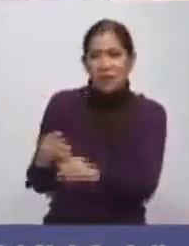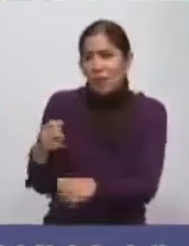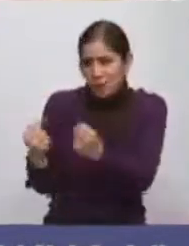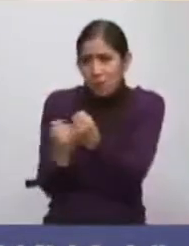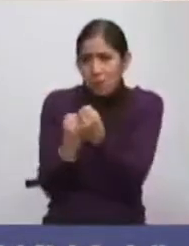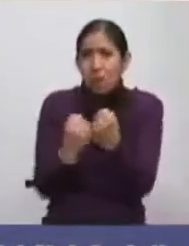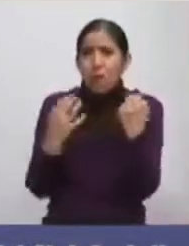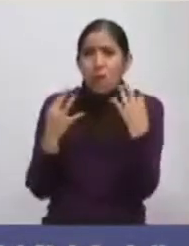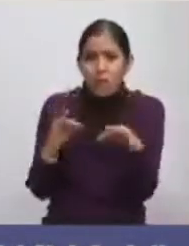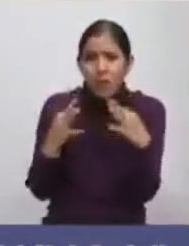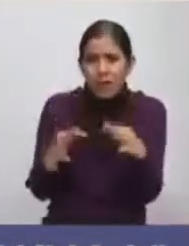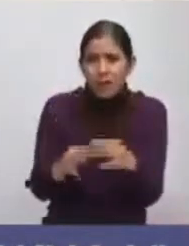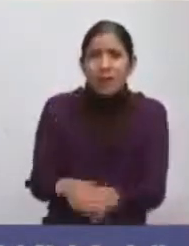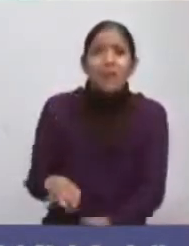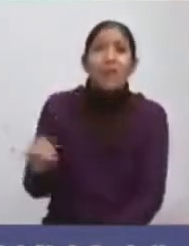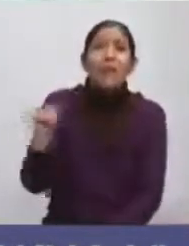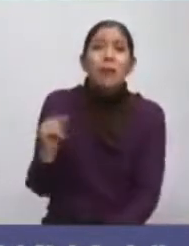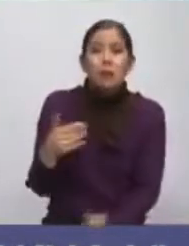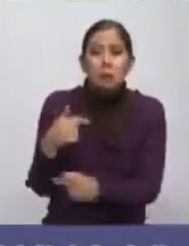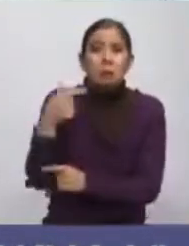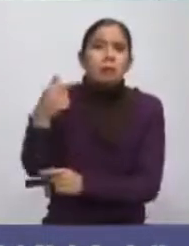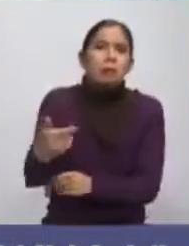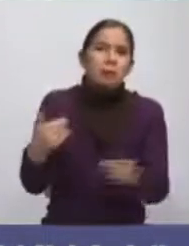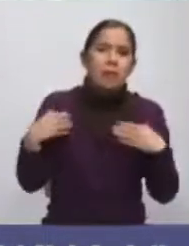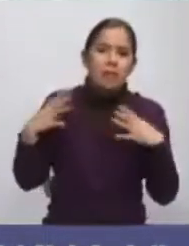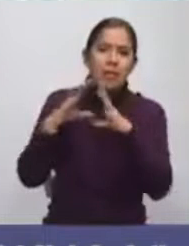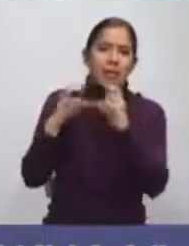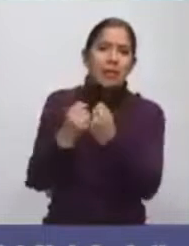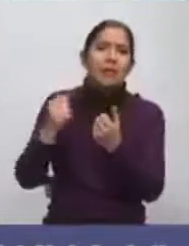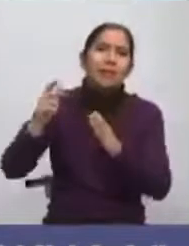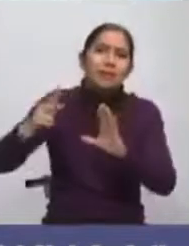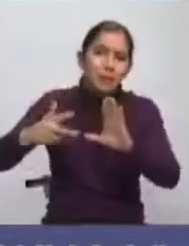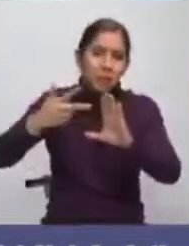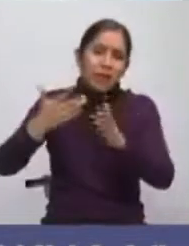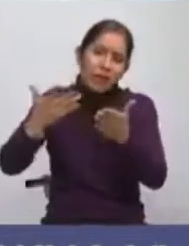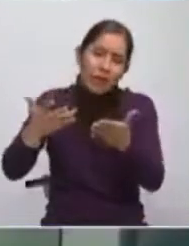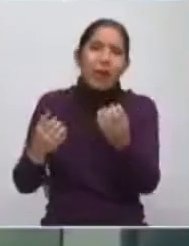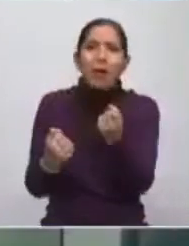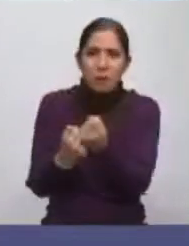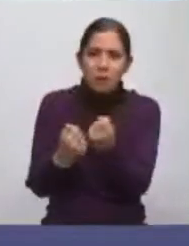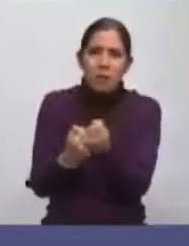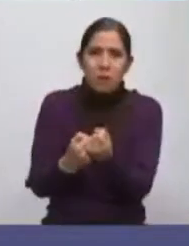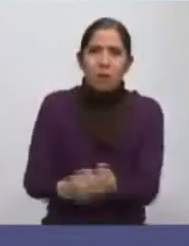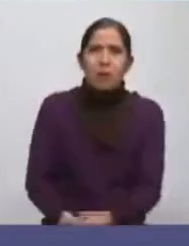decías, el tema también de la educación virtual, que sabemos que vamos a empezar con esta modalidad. Y de alguna manera estamos fomentando también,